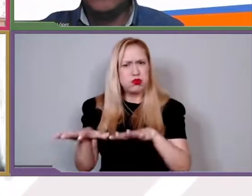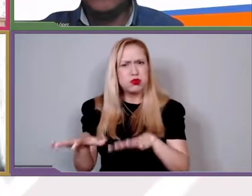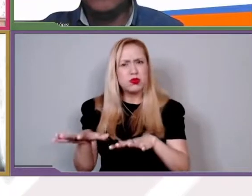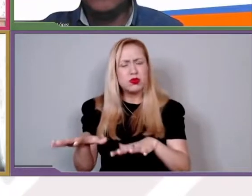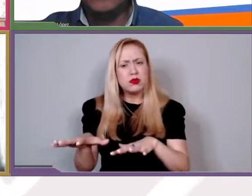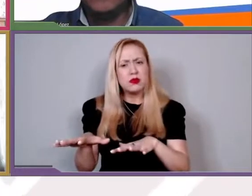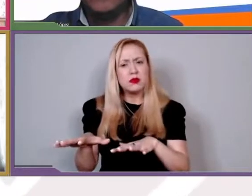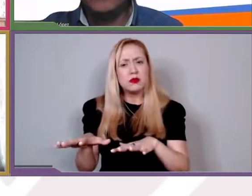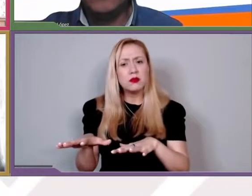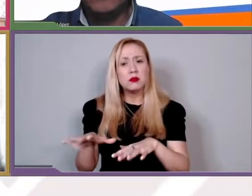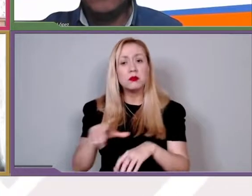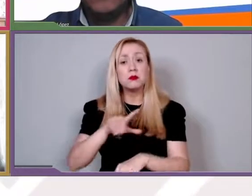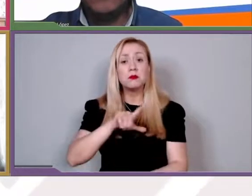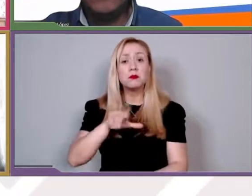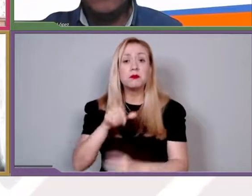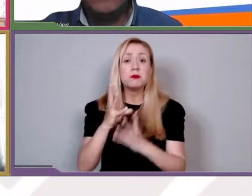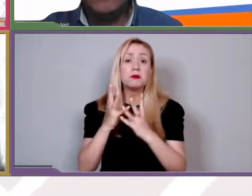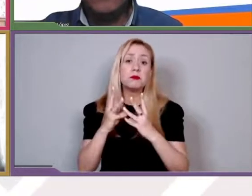impunidad.